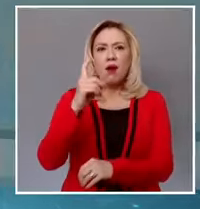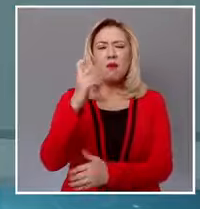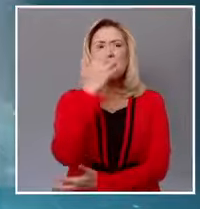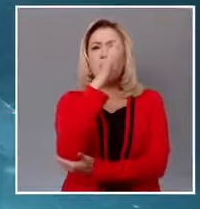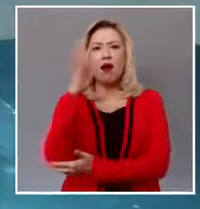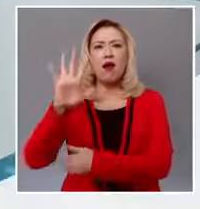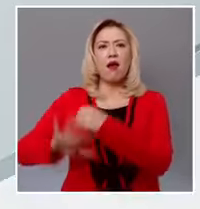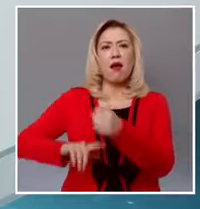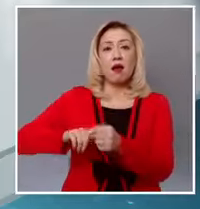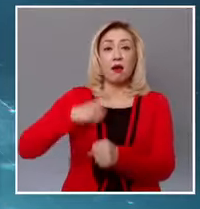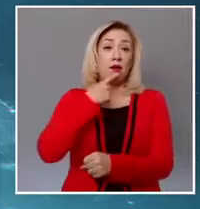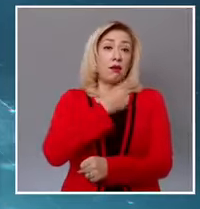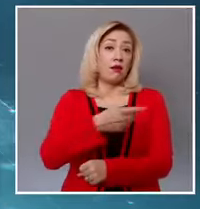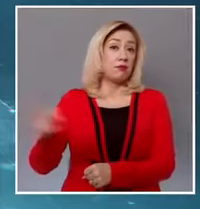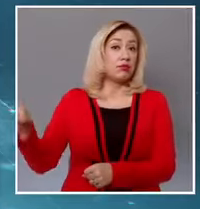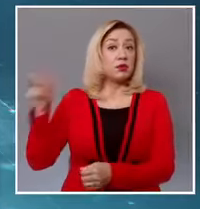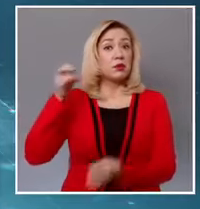juzgadoras.